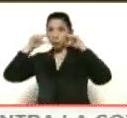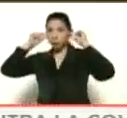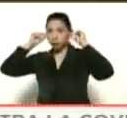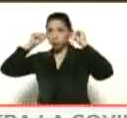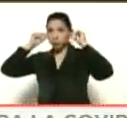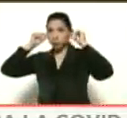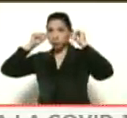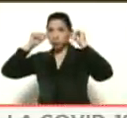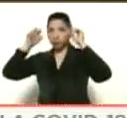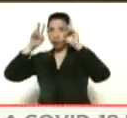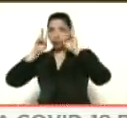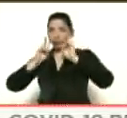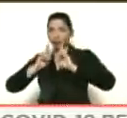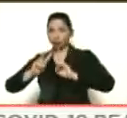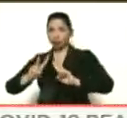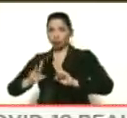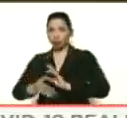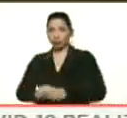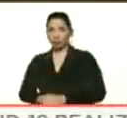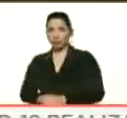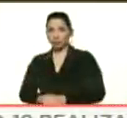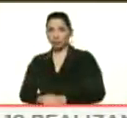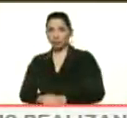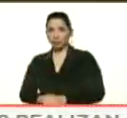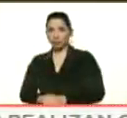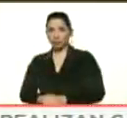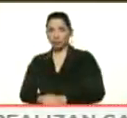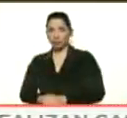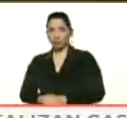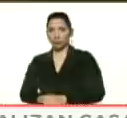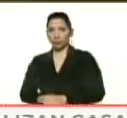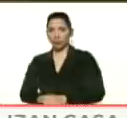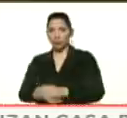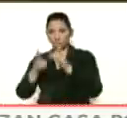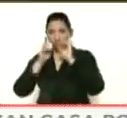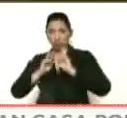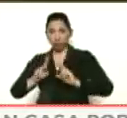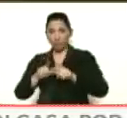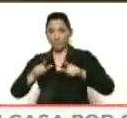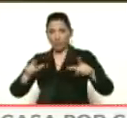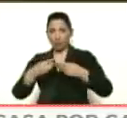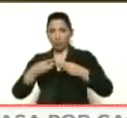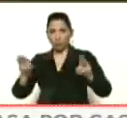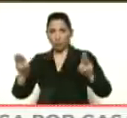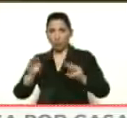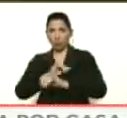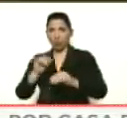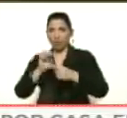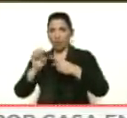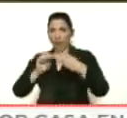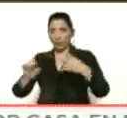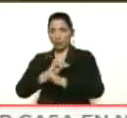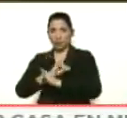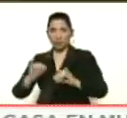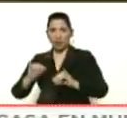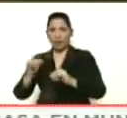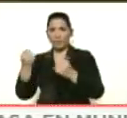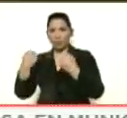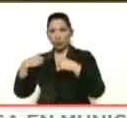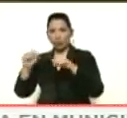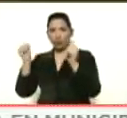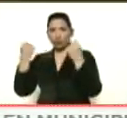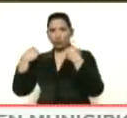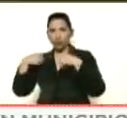la desinfección de las superficies en los espacios públicos. Luego están los elementos propiamente terapéuticos,